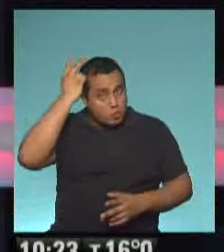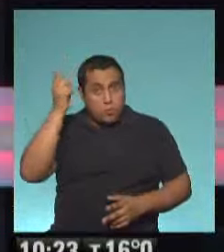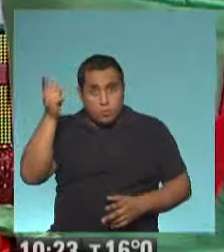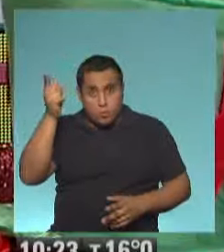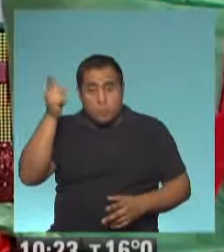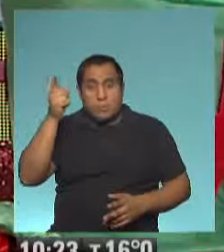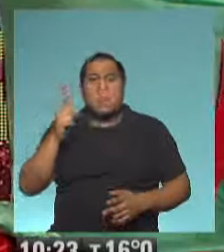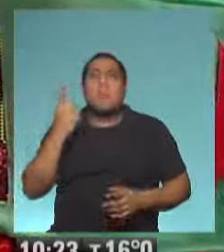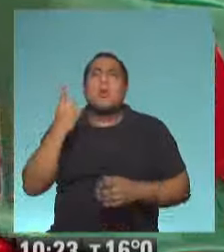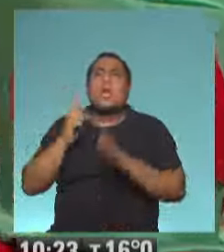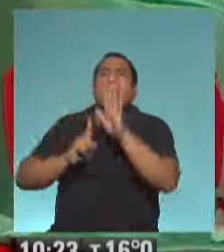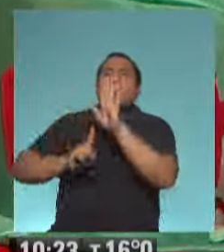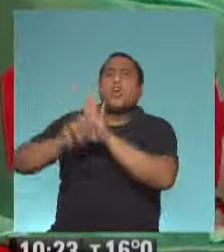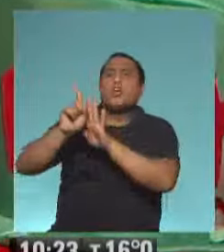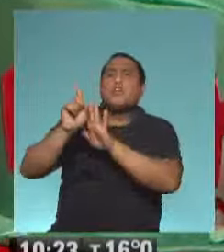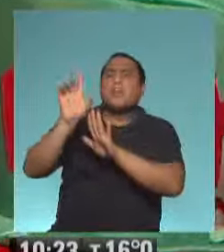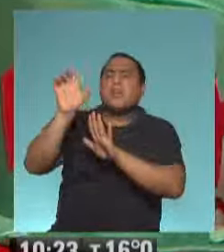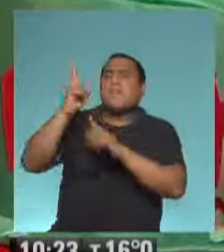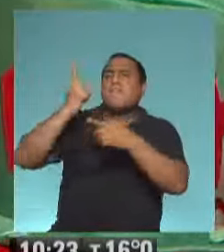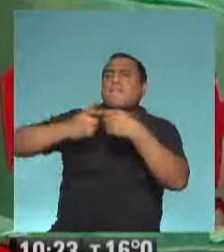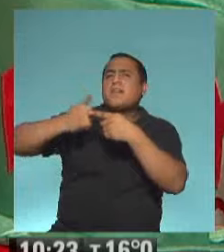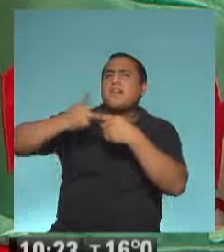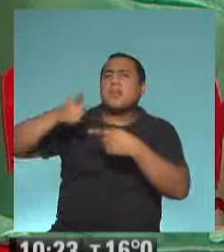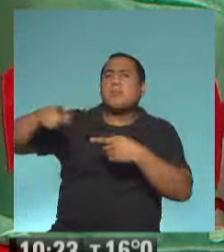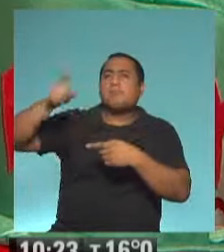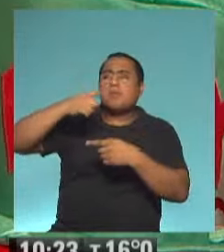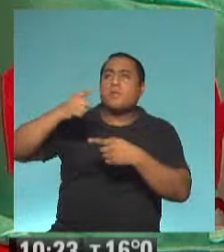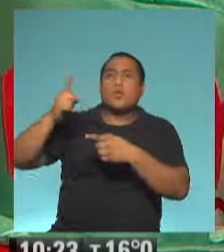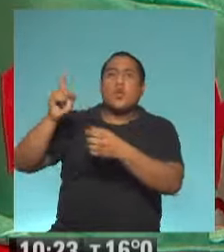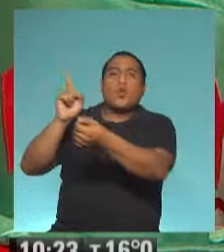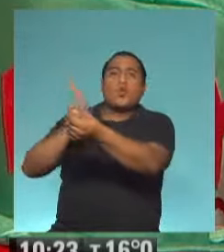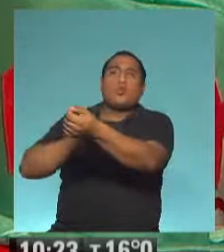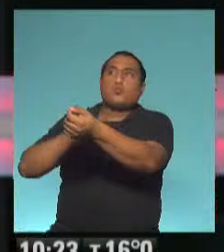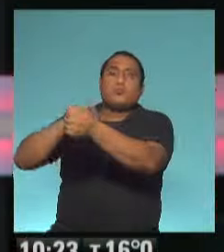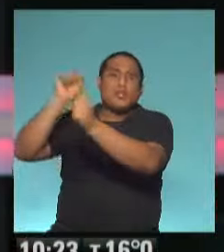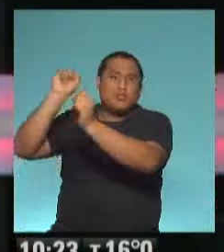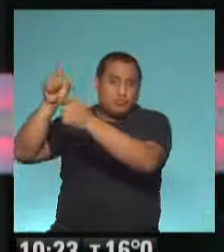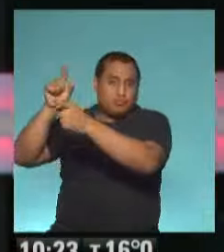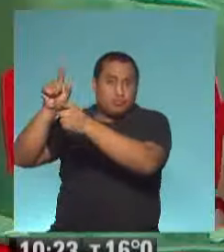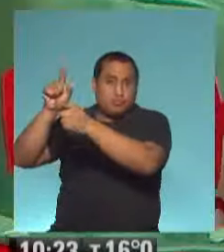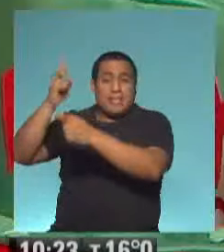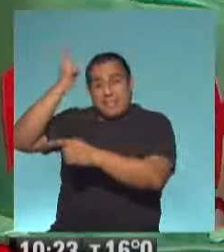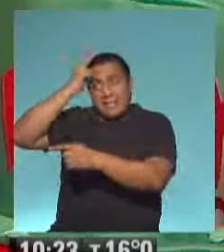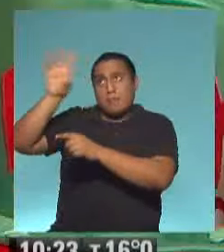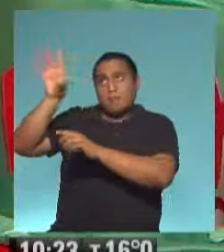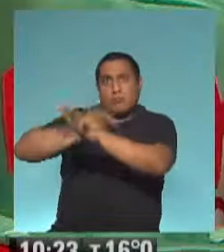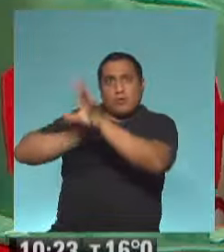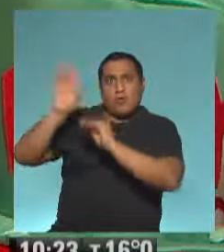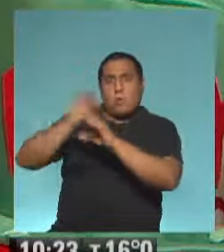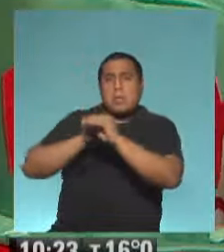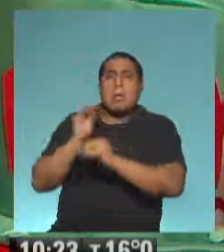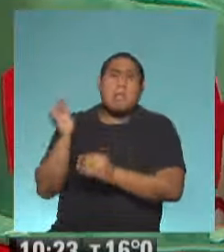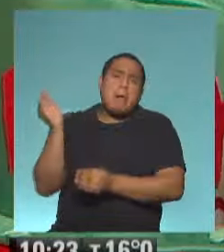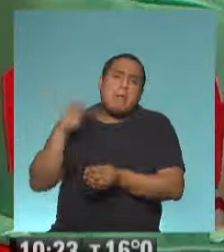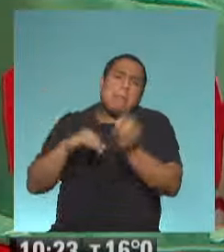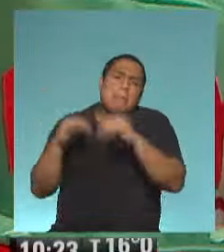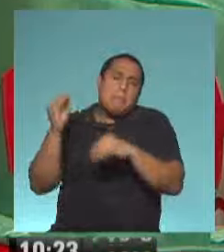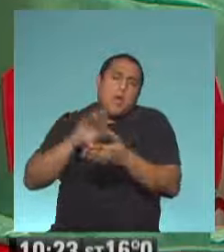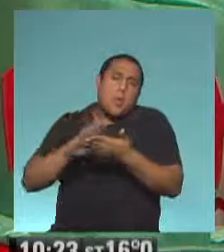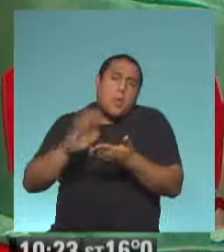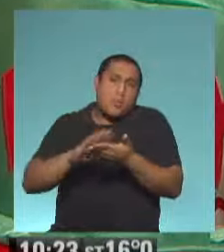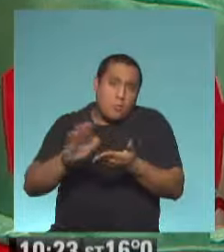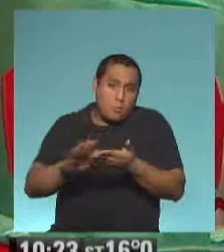en el norte se festeja mucho, adquirieron costumbres de los incas, ¿sí? Y después fueron agregándole otros elementos. Así que también